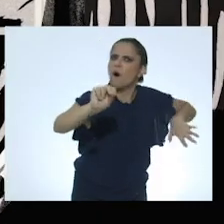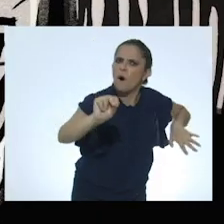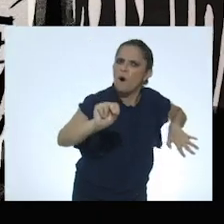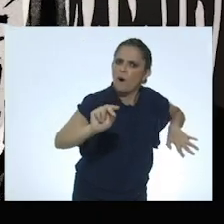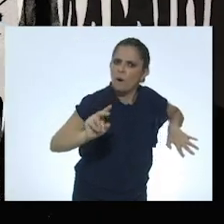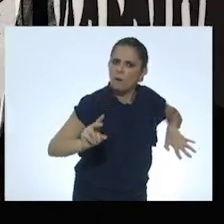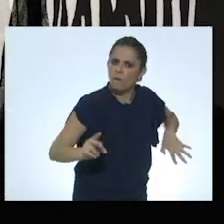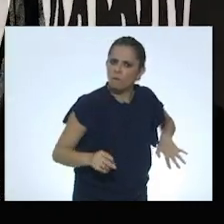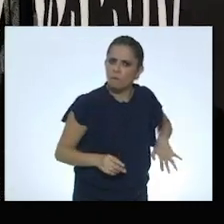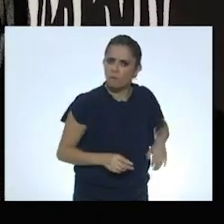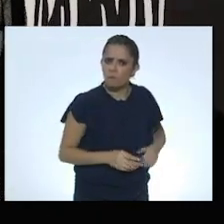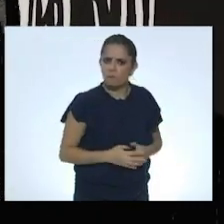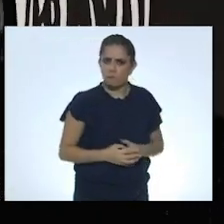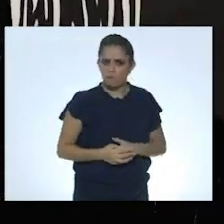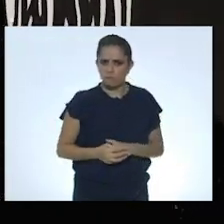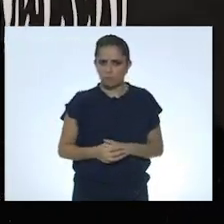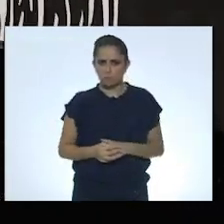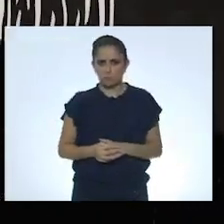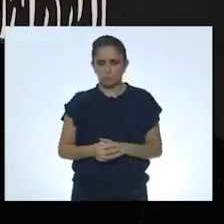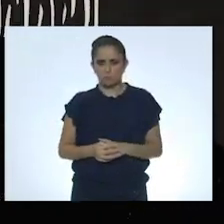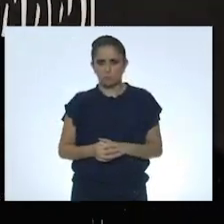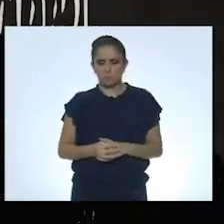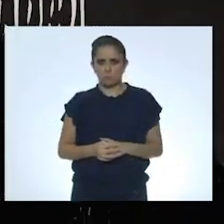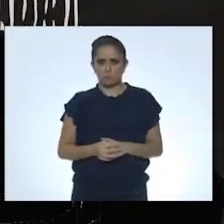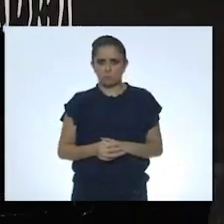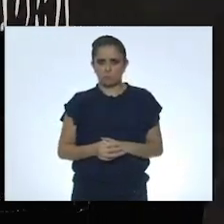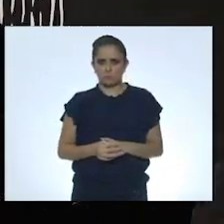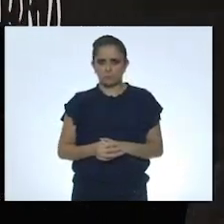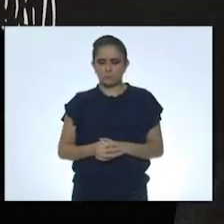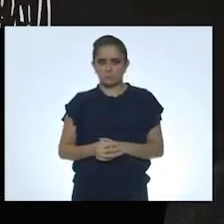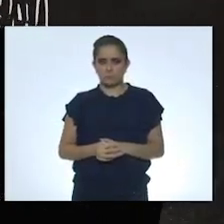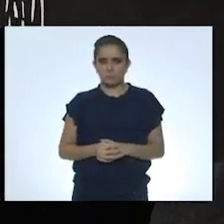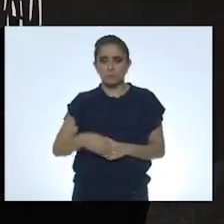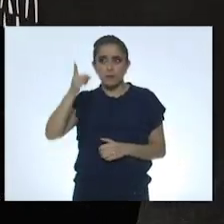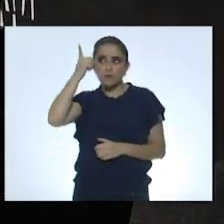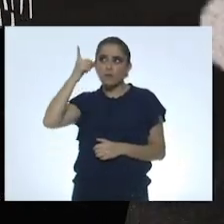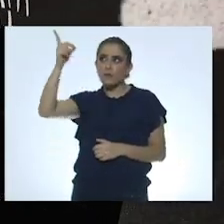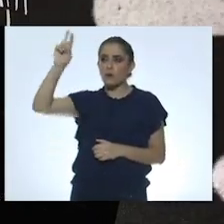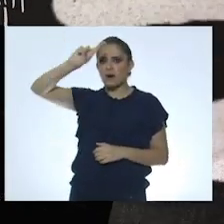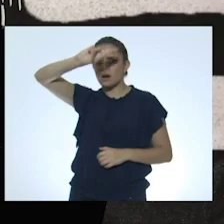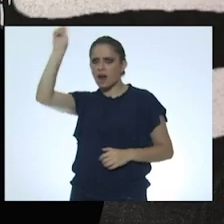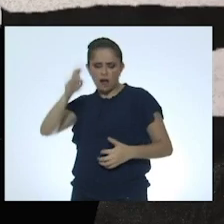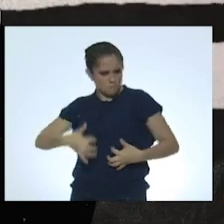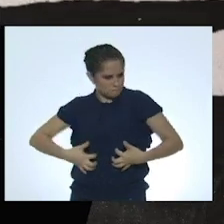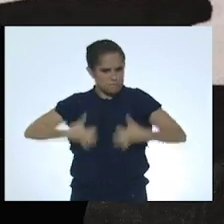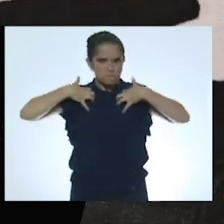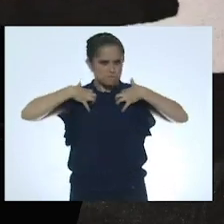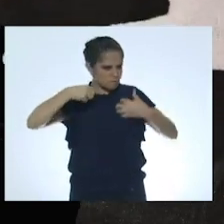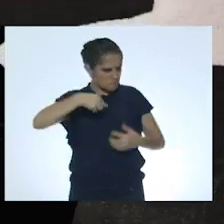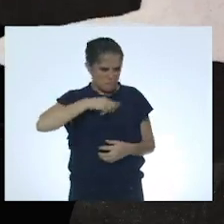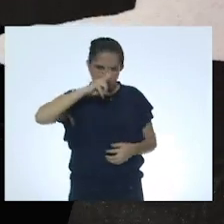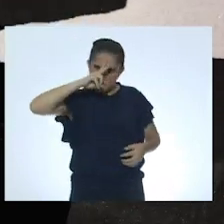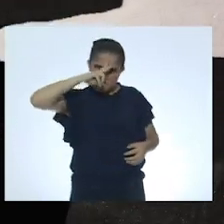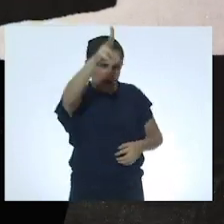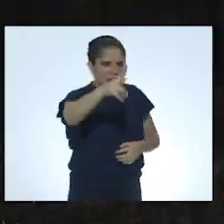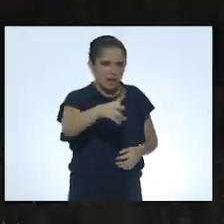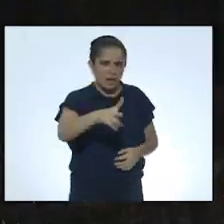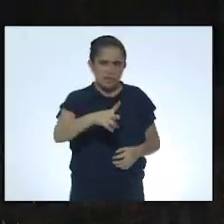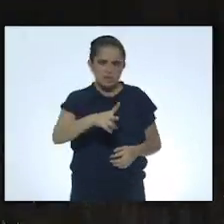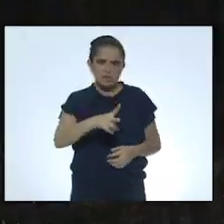chaganaji ni badongiuke. Que bichichi diujis tirayu, bicue esa lugo